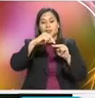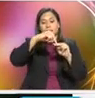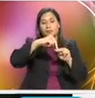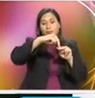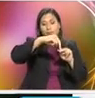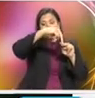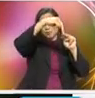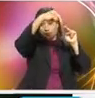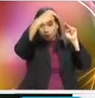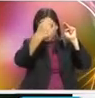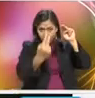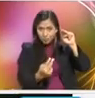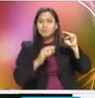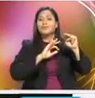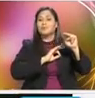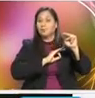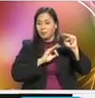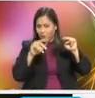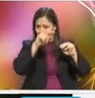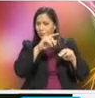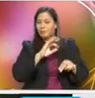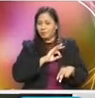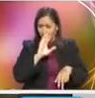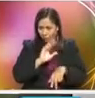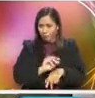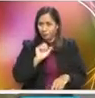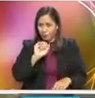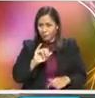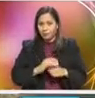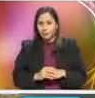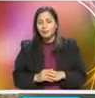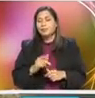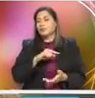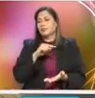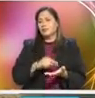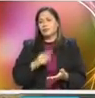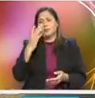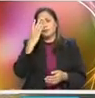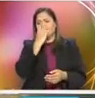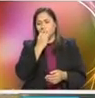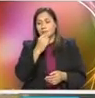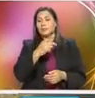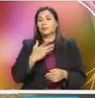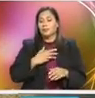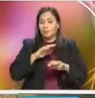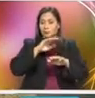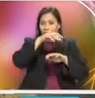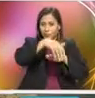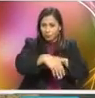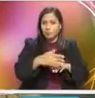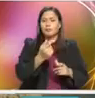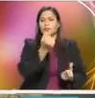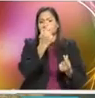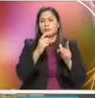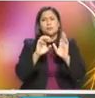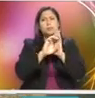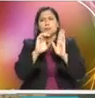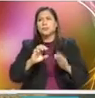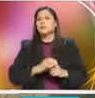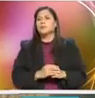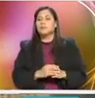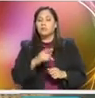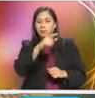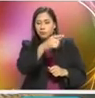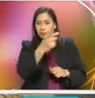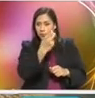quieres hacer el salto de cascada, aquí lo puedes hacer. Y bueno, es un lugar hermoso. Hay varias cascadas, como por ejemplo, creo que esta